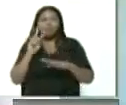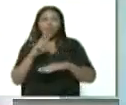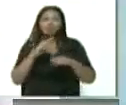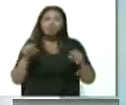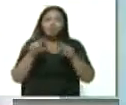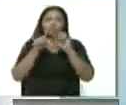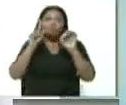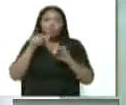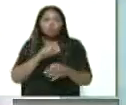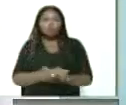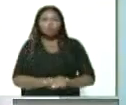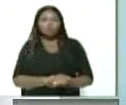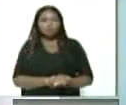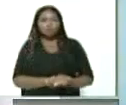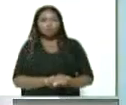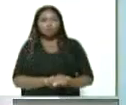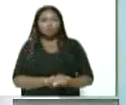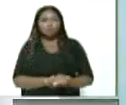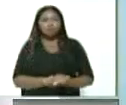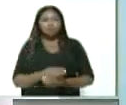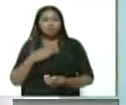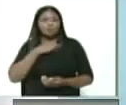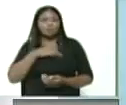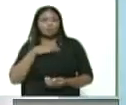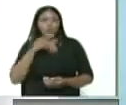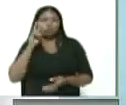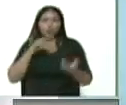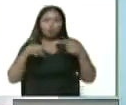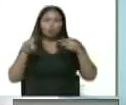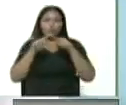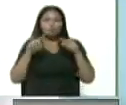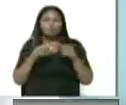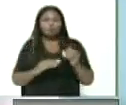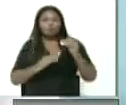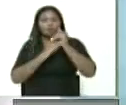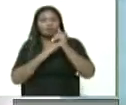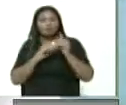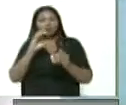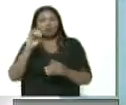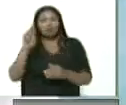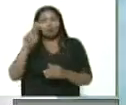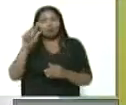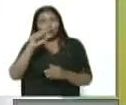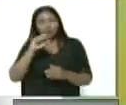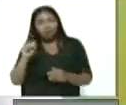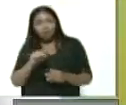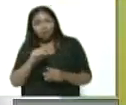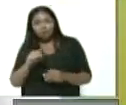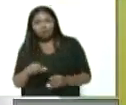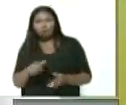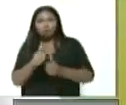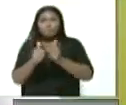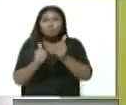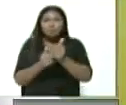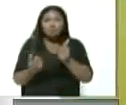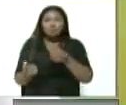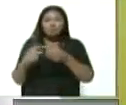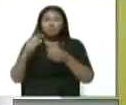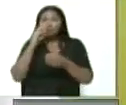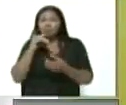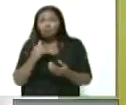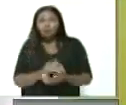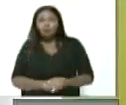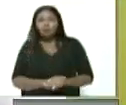bien a la admisión de observadores y observadores es rector carlos quintero que es un rector suplente no incorporado el